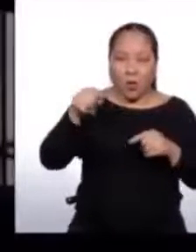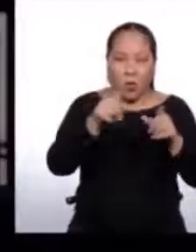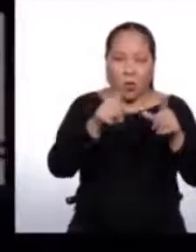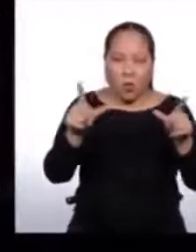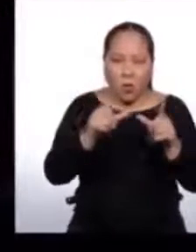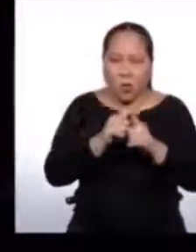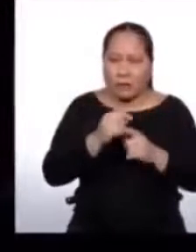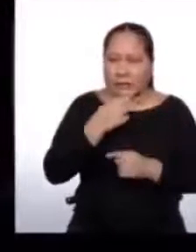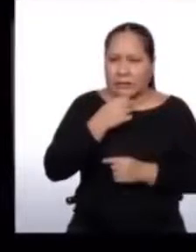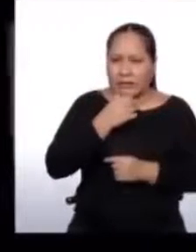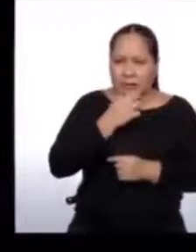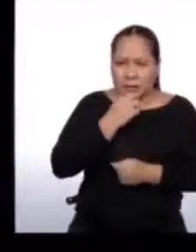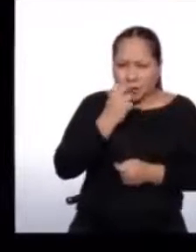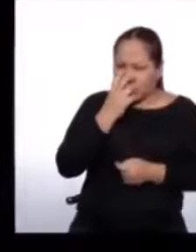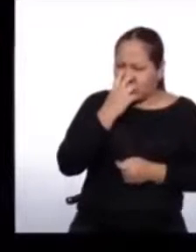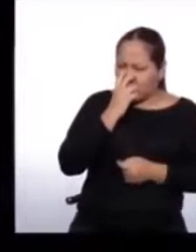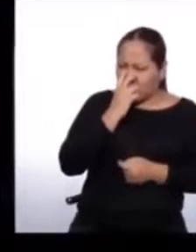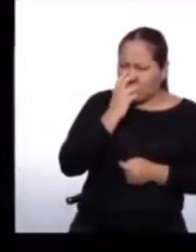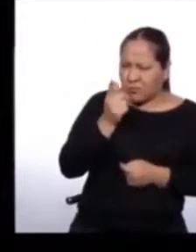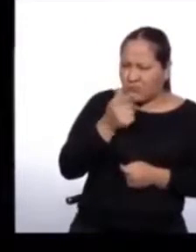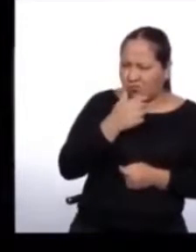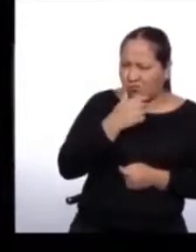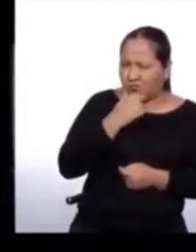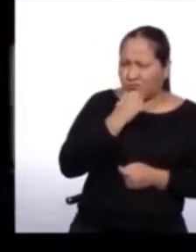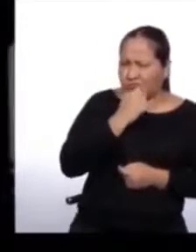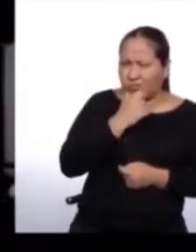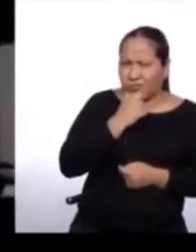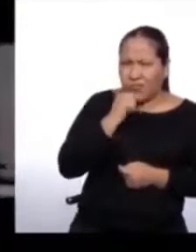siempre despertó mi codicia.